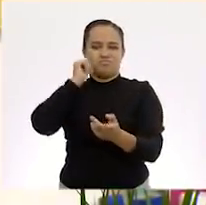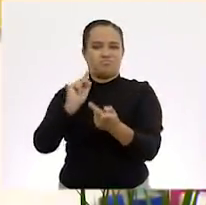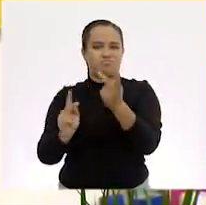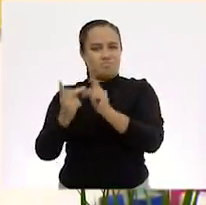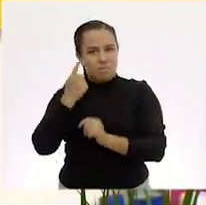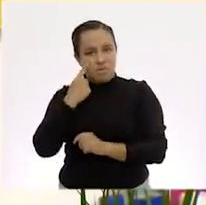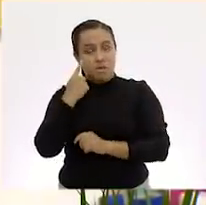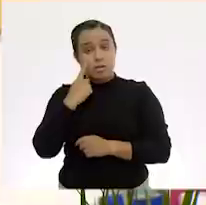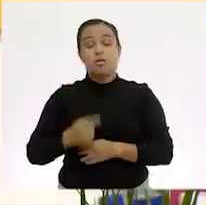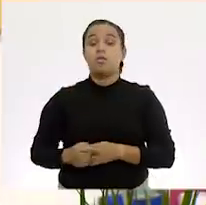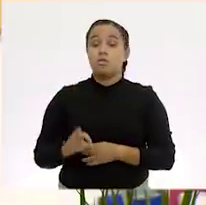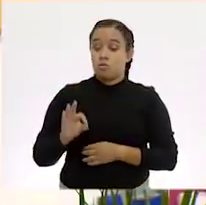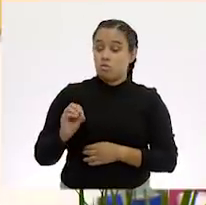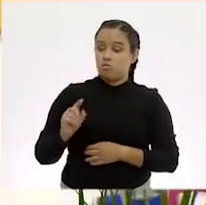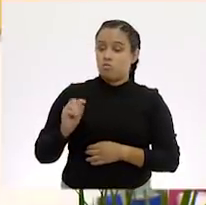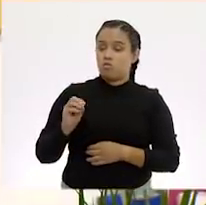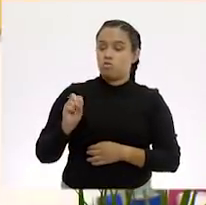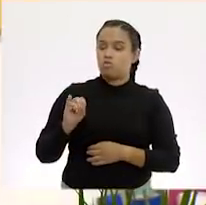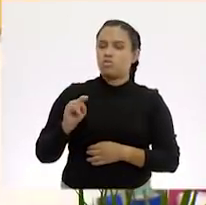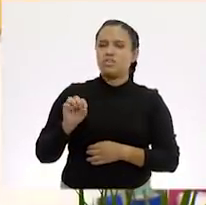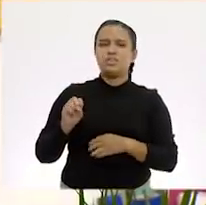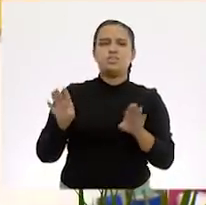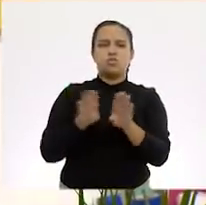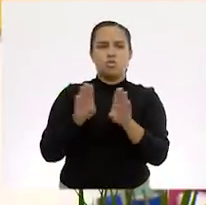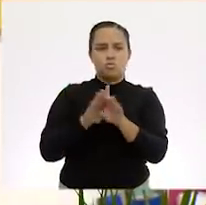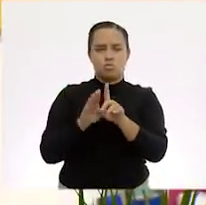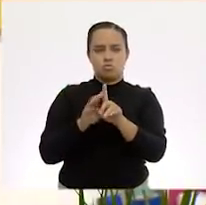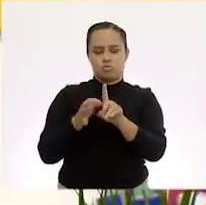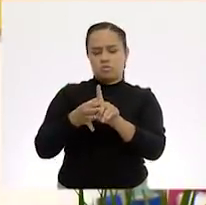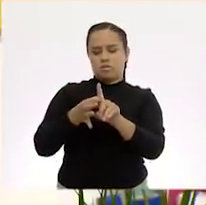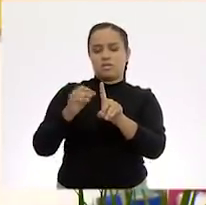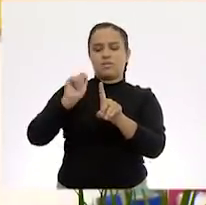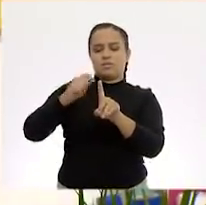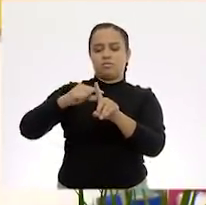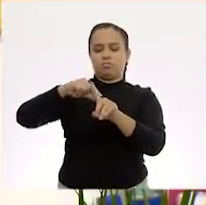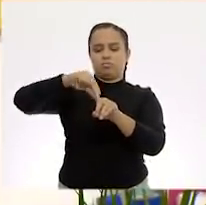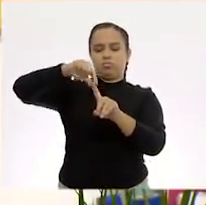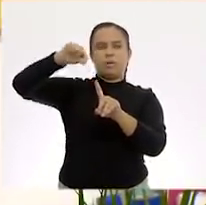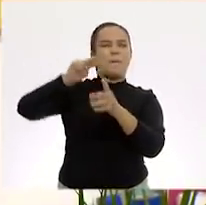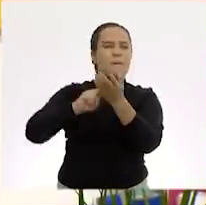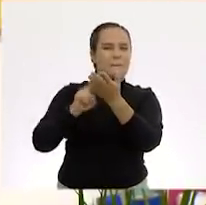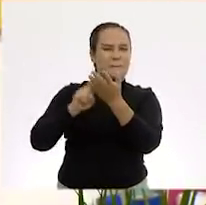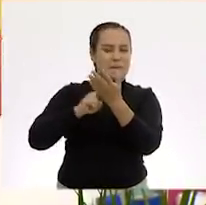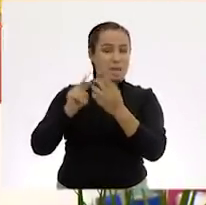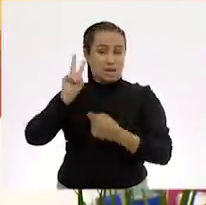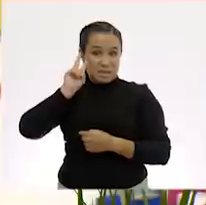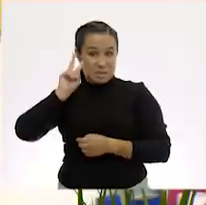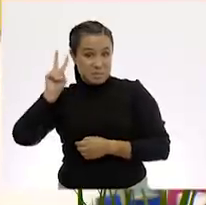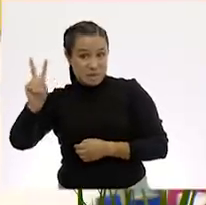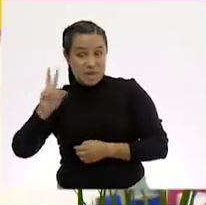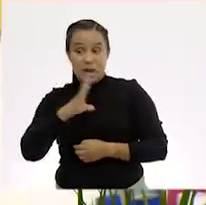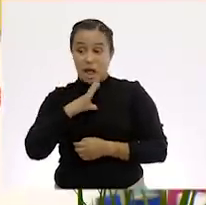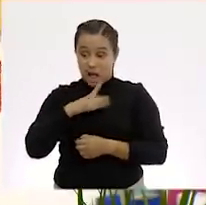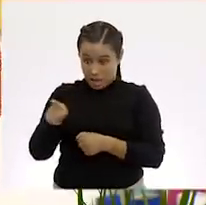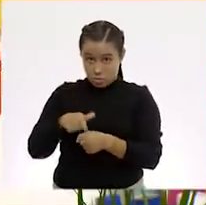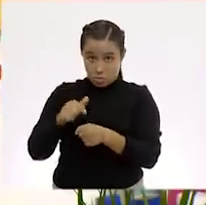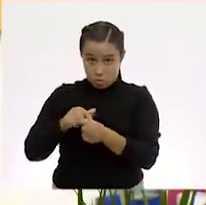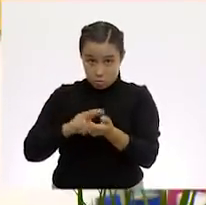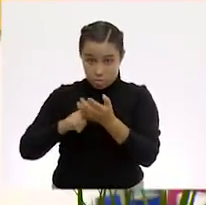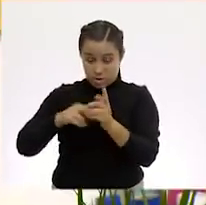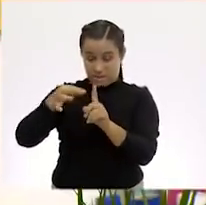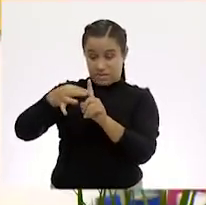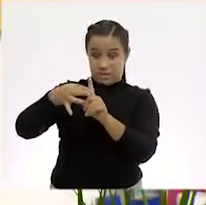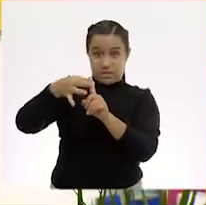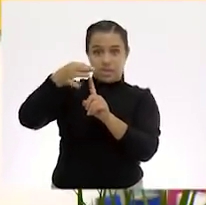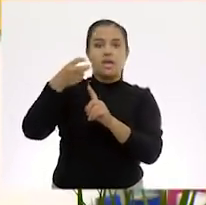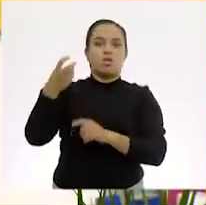la fotosíntesis se hace en el tallo. Ok. O bueno, en el tejido verde, en donde ustedes vean que hay color verde, es donde se lleva a